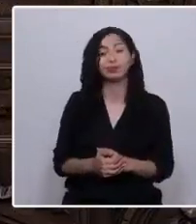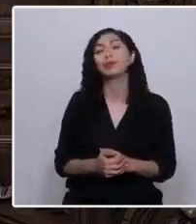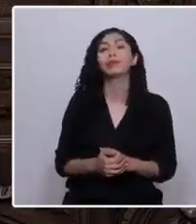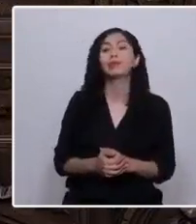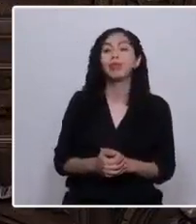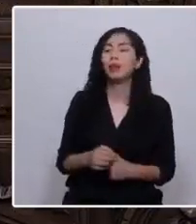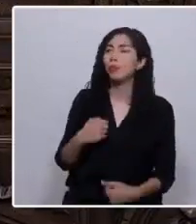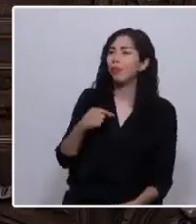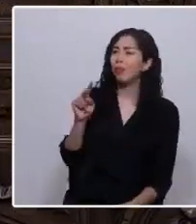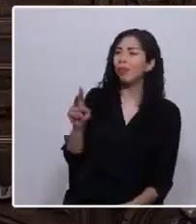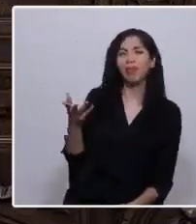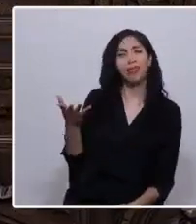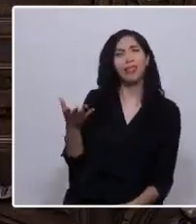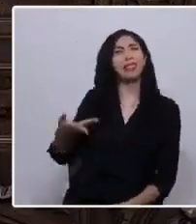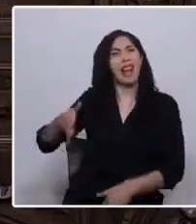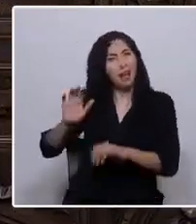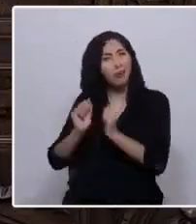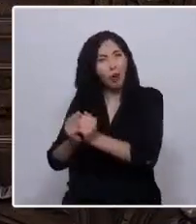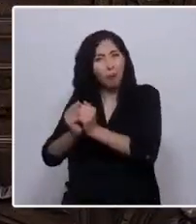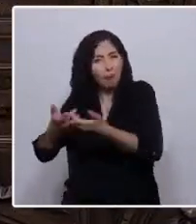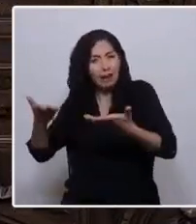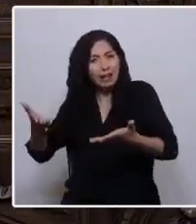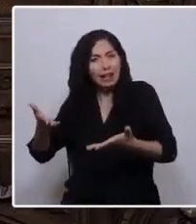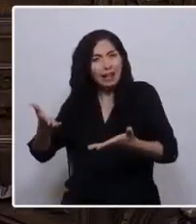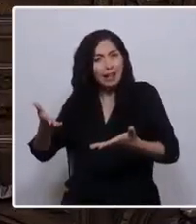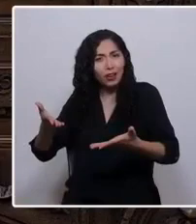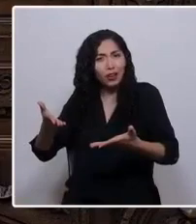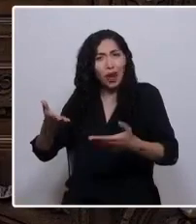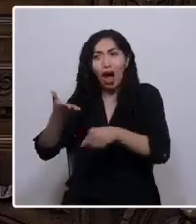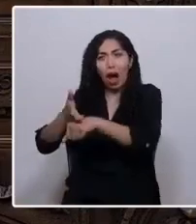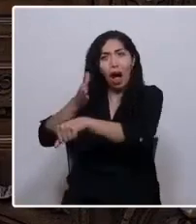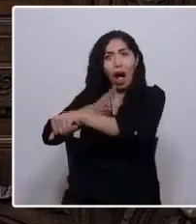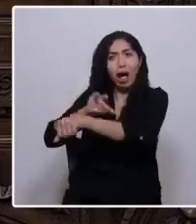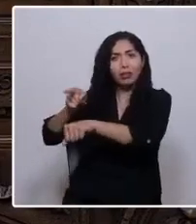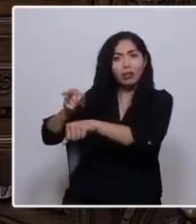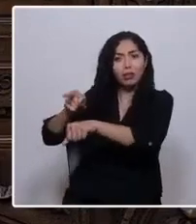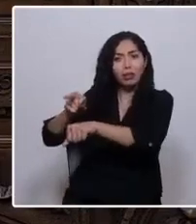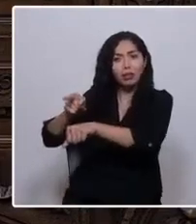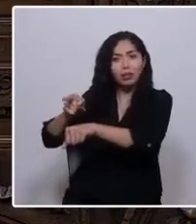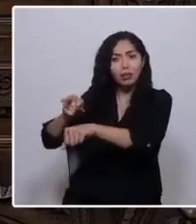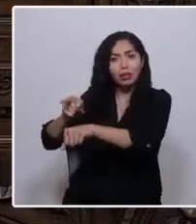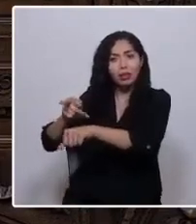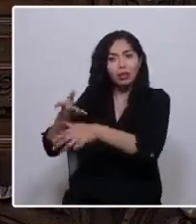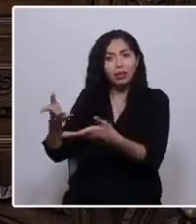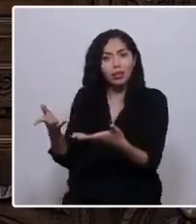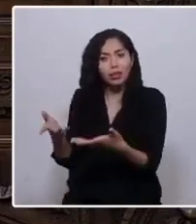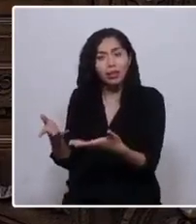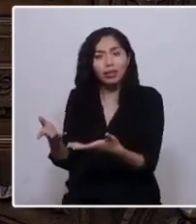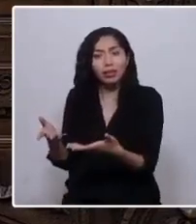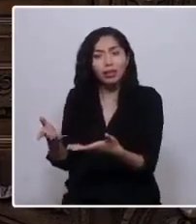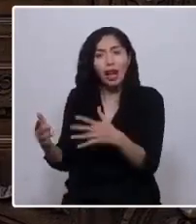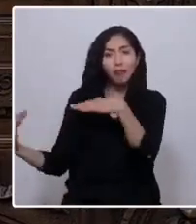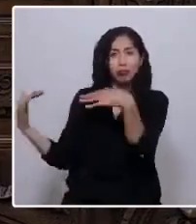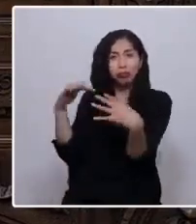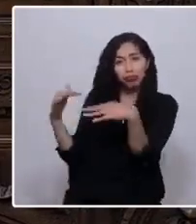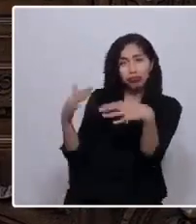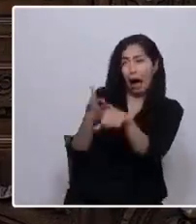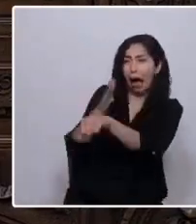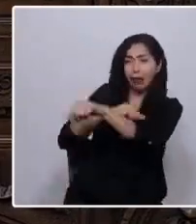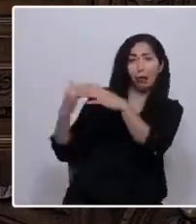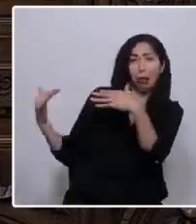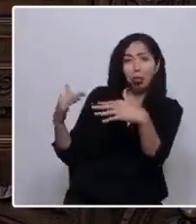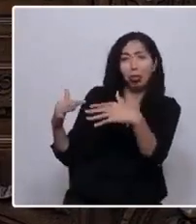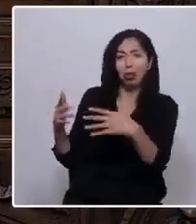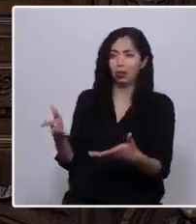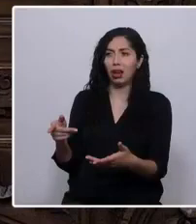Yo lo quedé mirando y dije, compañero Marcos Barraza, su antepasado político andaba en la selva con AK-47 haciendo guerra de guerrillas, levantando a la gente, y usted me